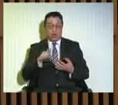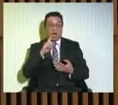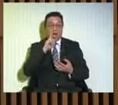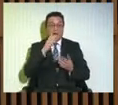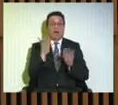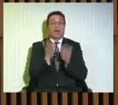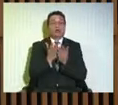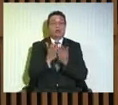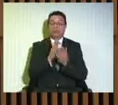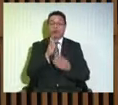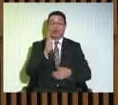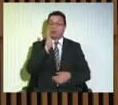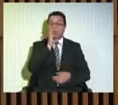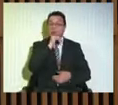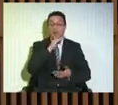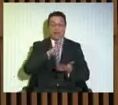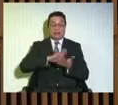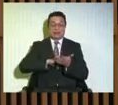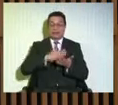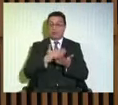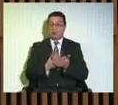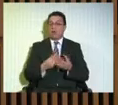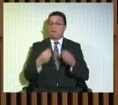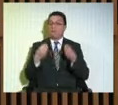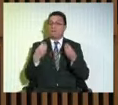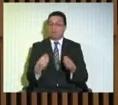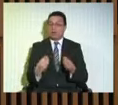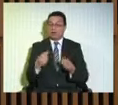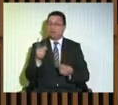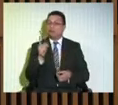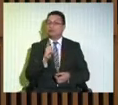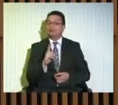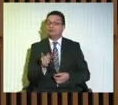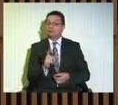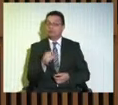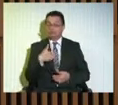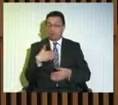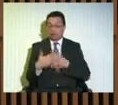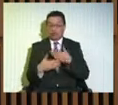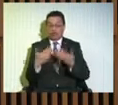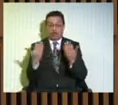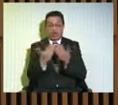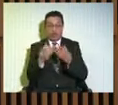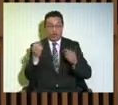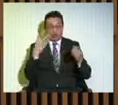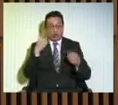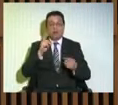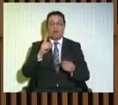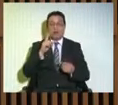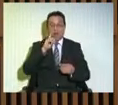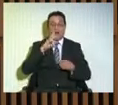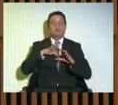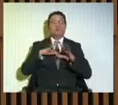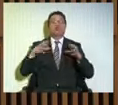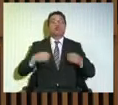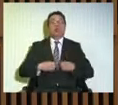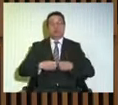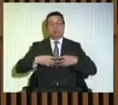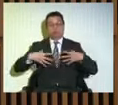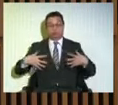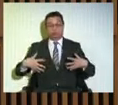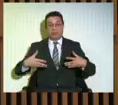estudiantes que no tienen un estado de salud adecuado para llevar adelante un proceso educativo, tienen tasas de obesidad y